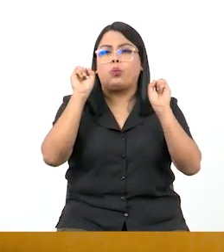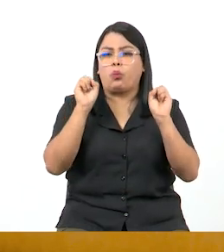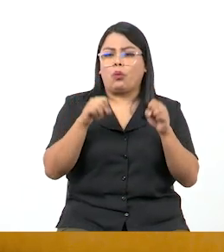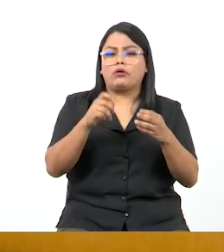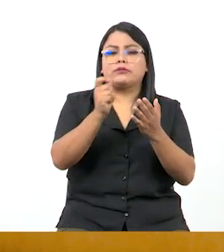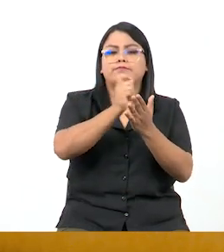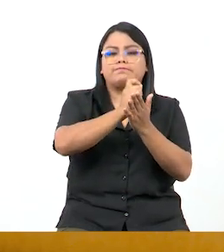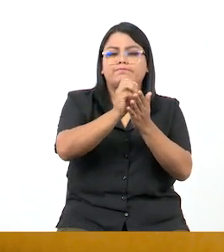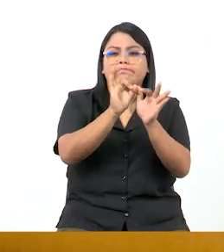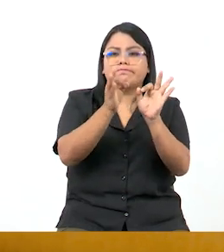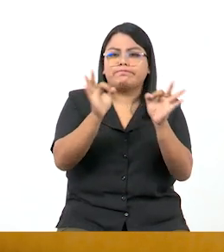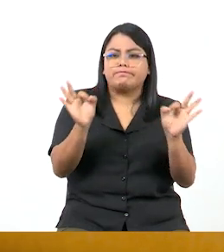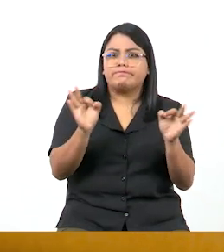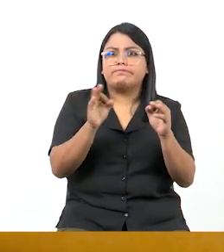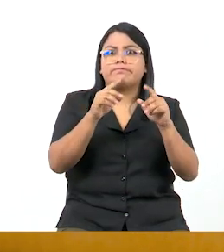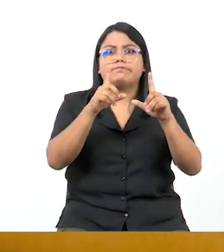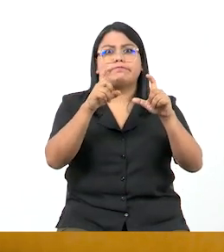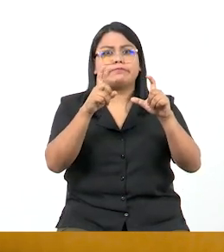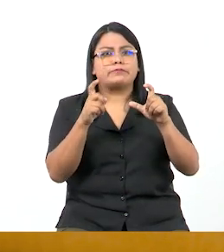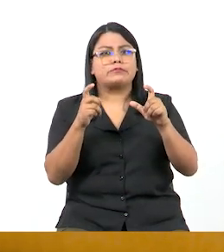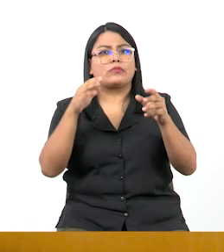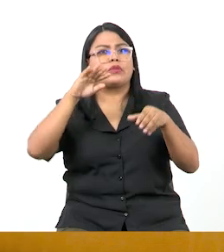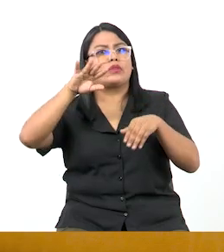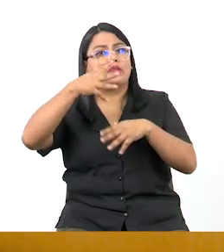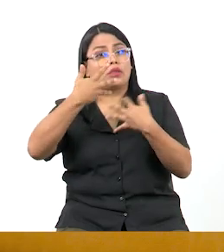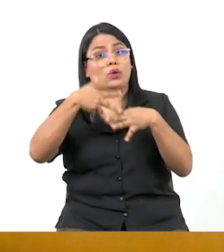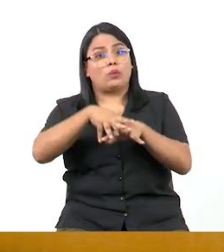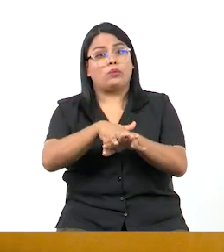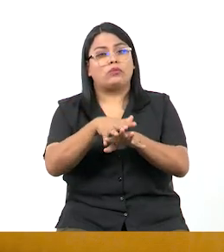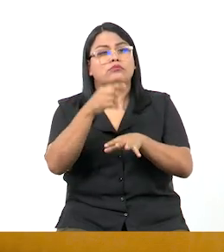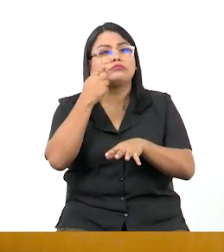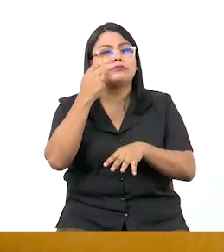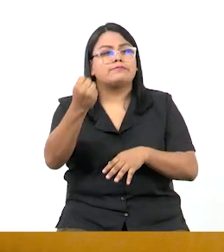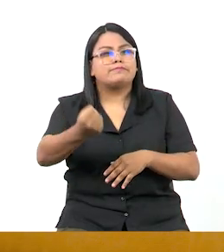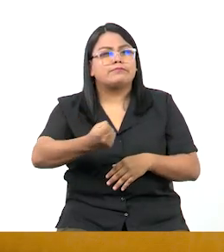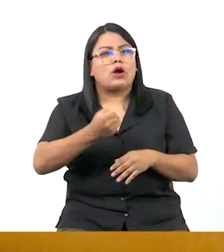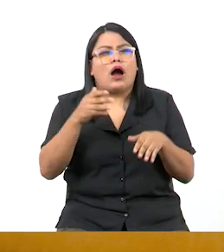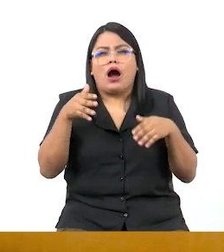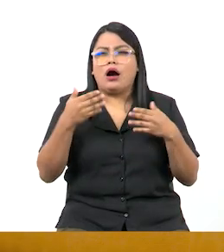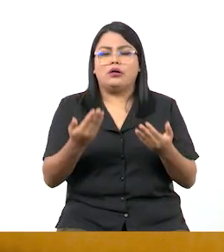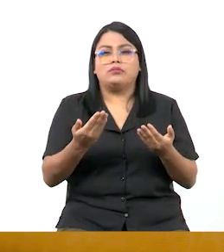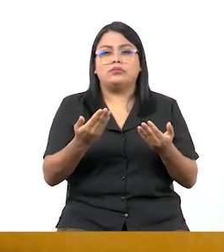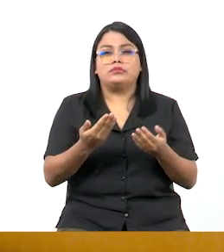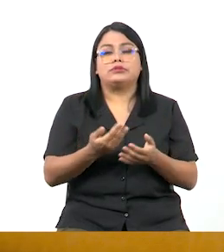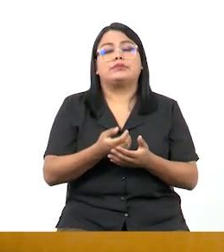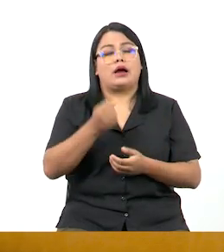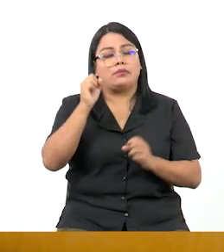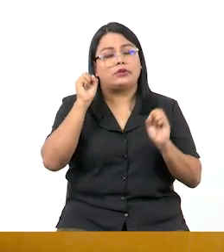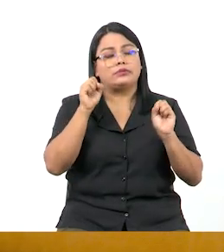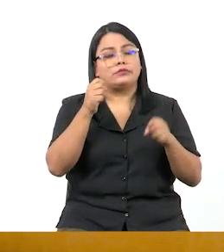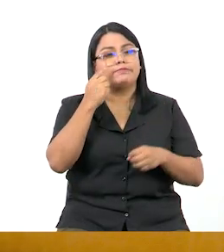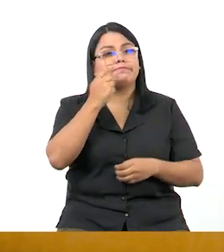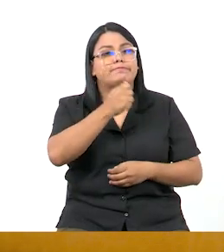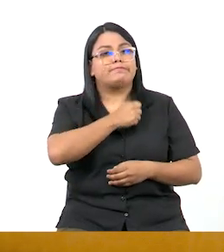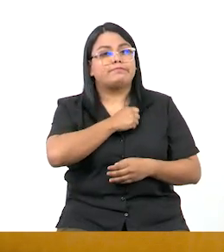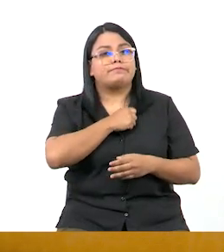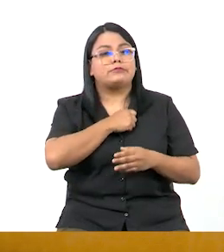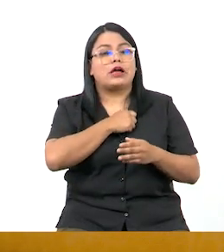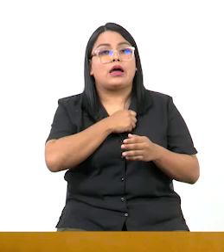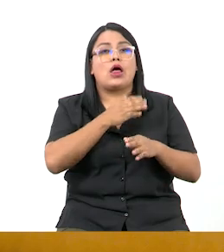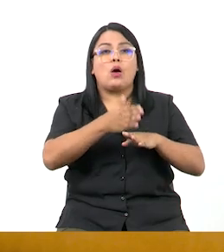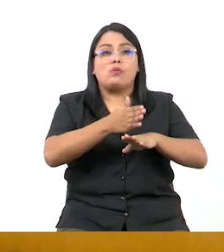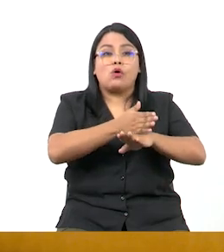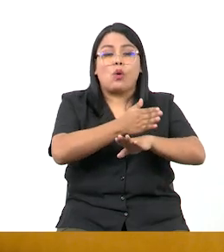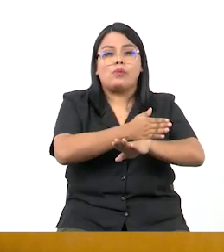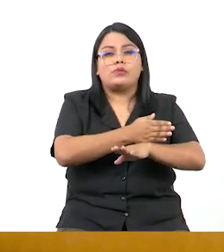semana 3 pueda hacer un texto con imágenes. Y creo que es importante que veamos cómo se da este producto de